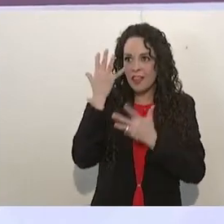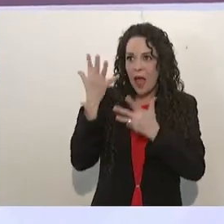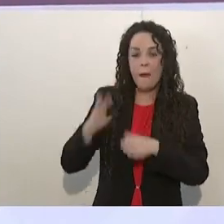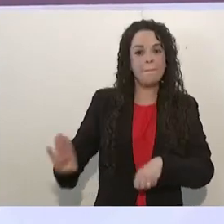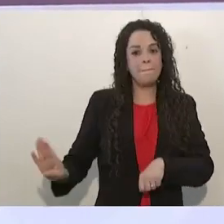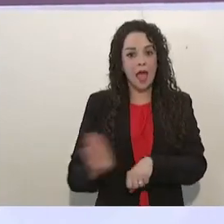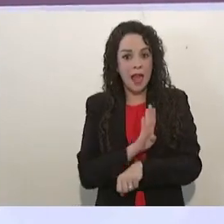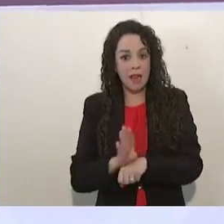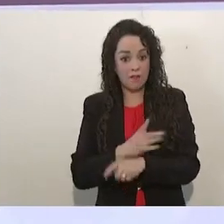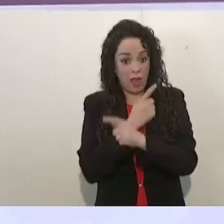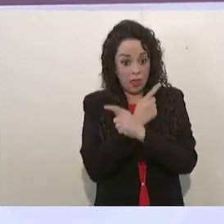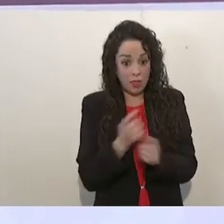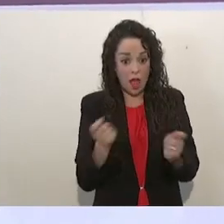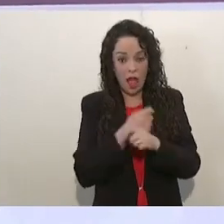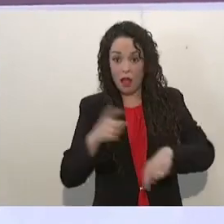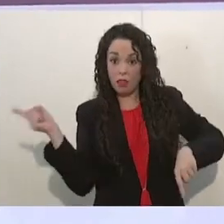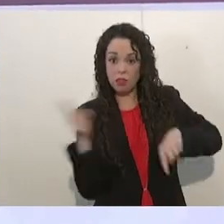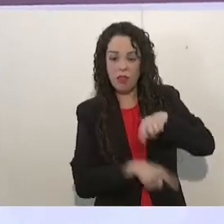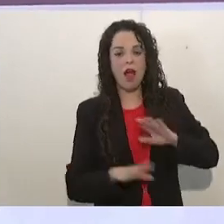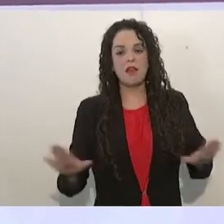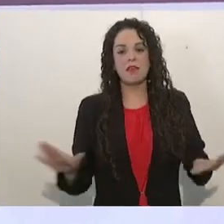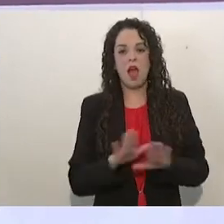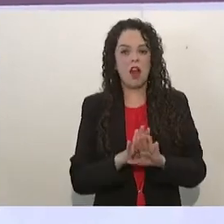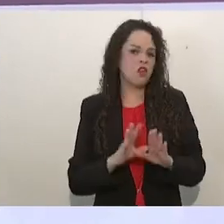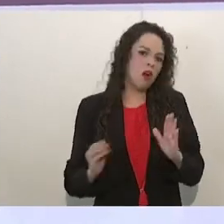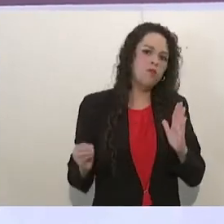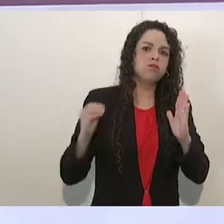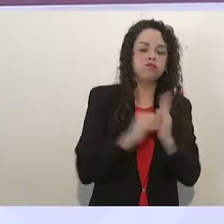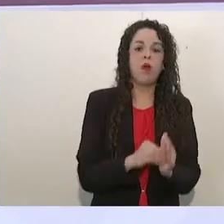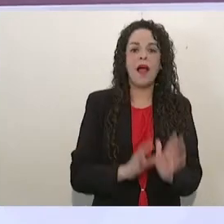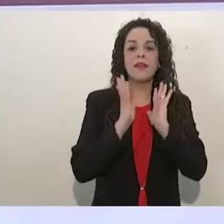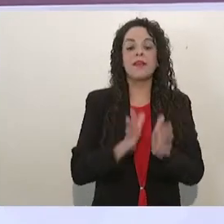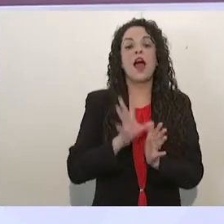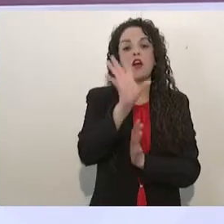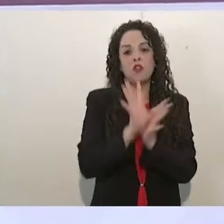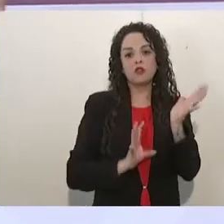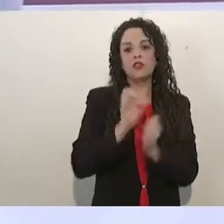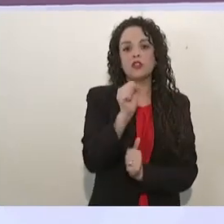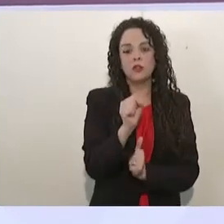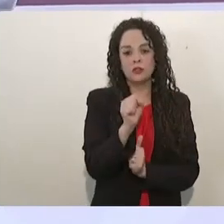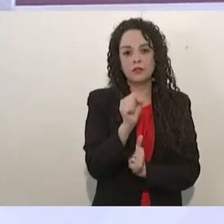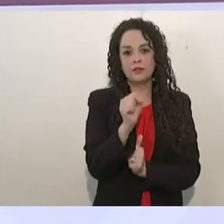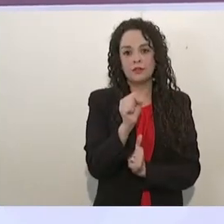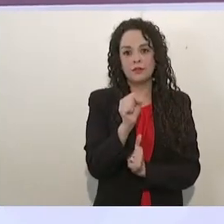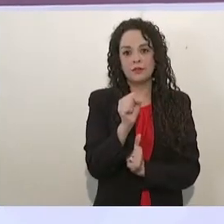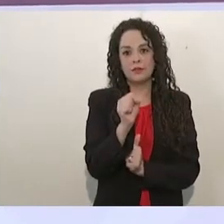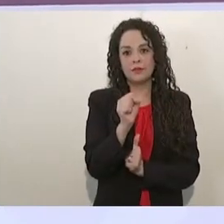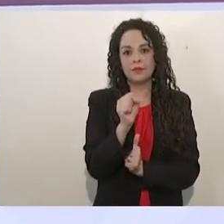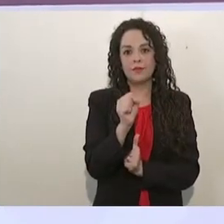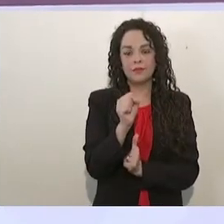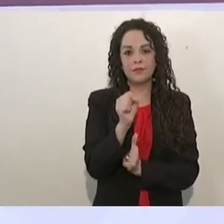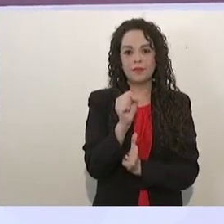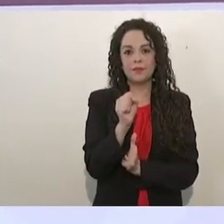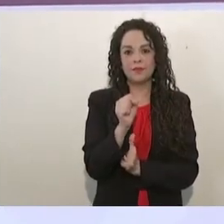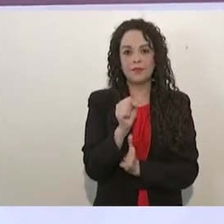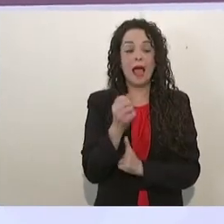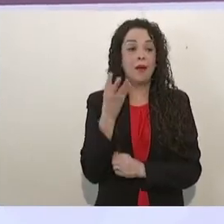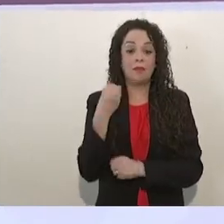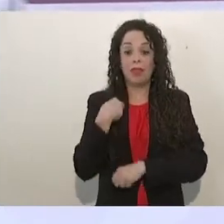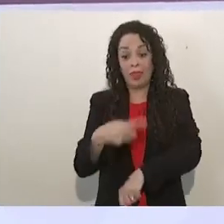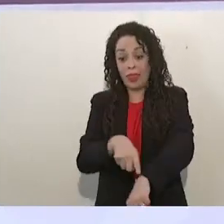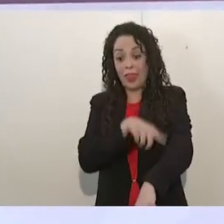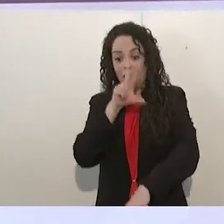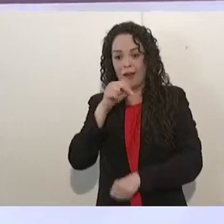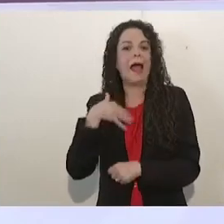beneficios que van a estar elevados a rango constitucional. Bueno, dije que ya iba yo a hablar mucho, ya me